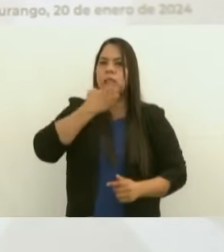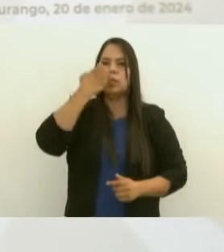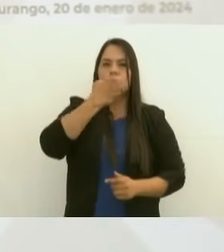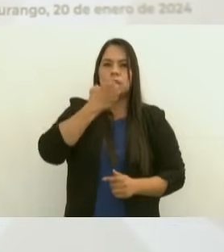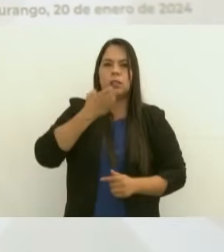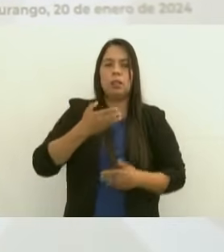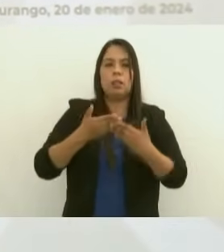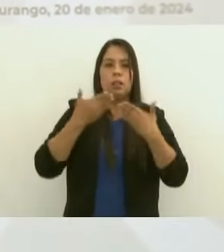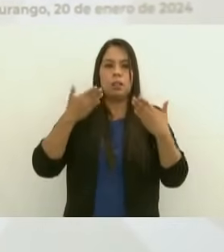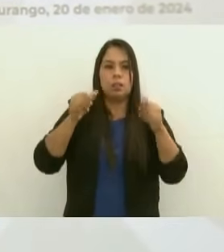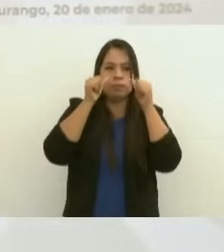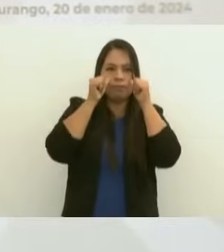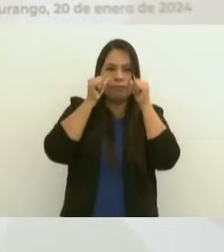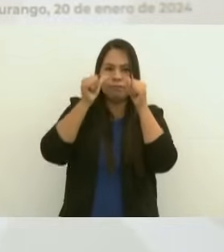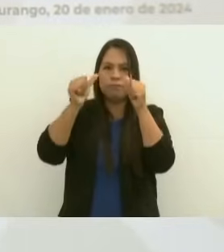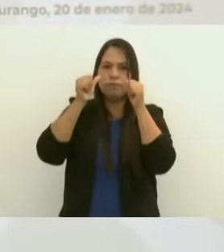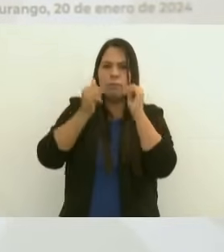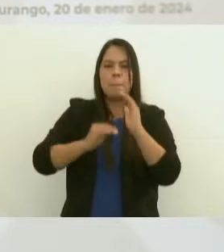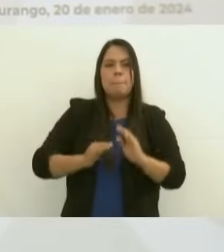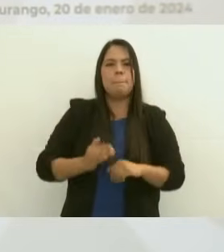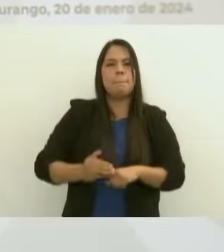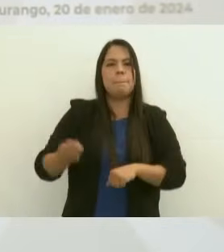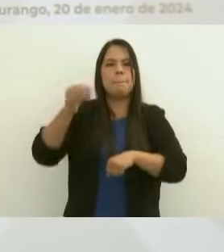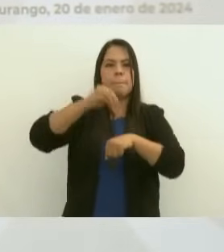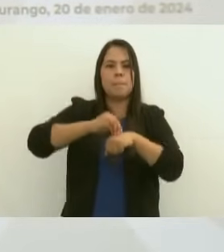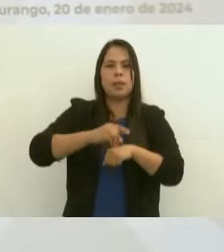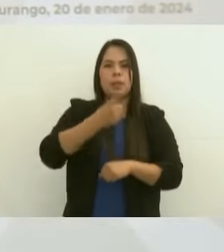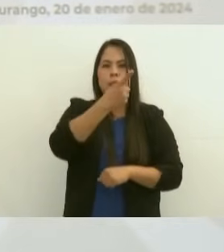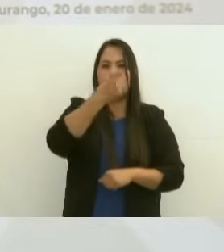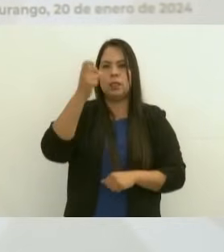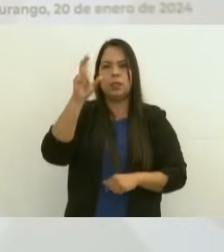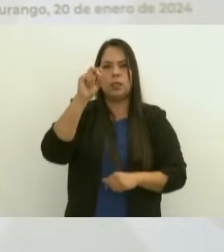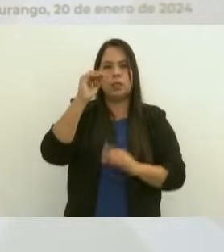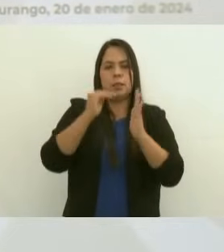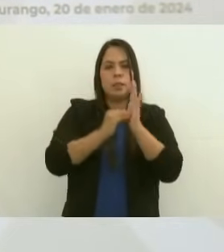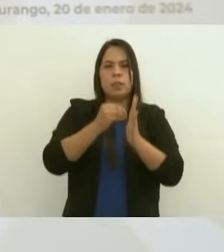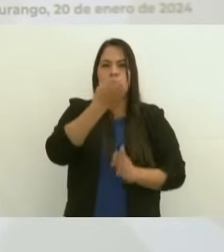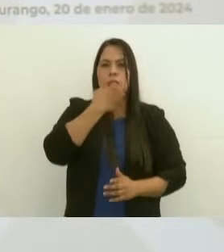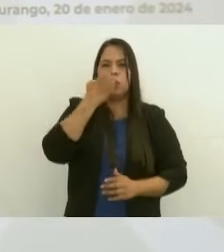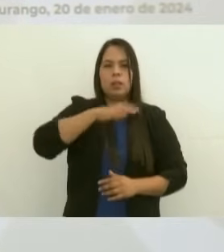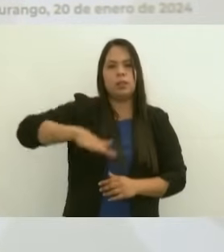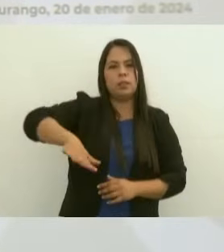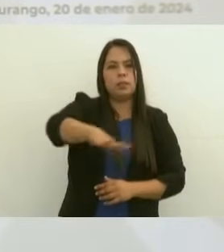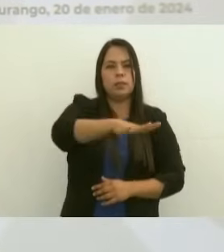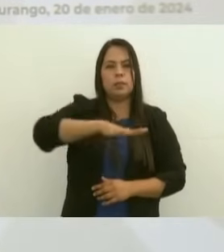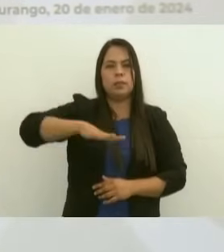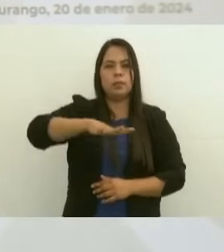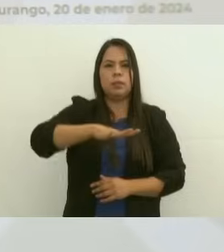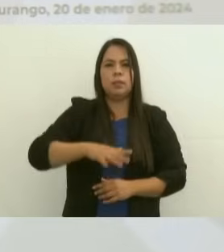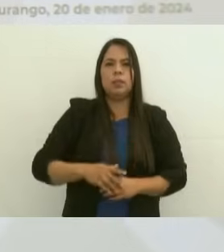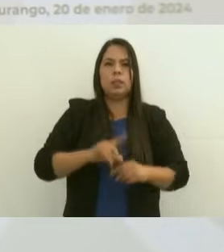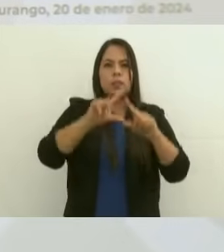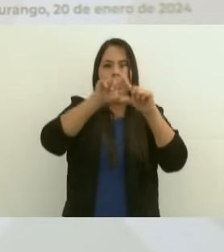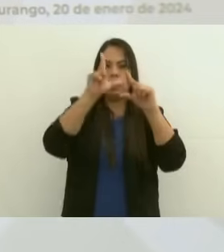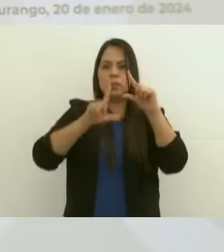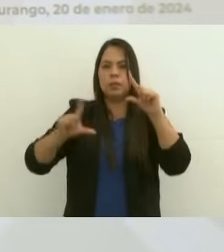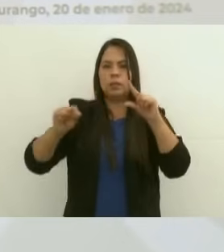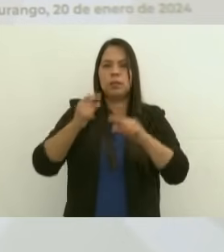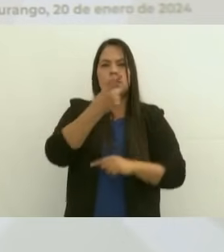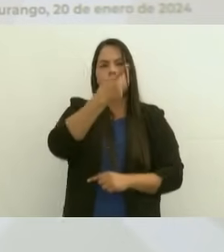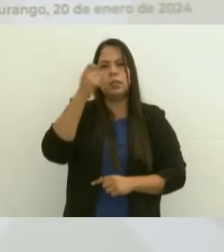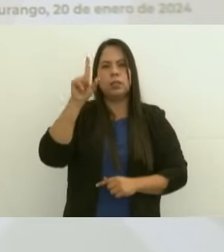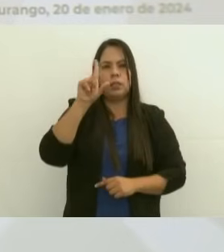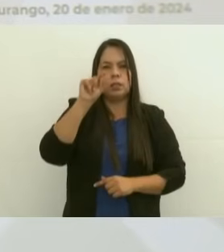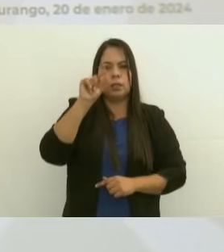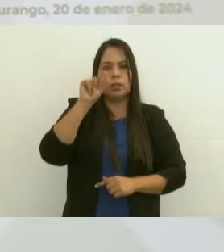atendido ya a más de 132 mil escuelas públicas de educación básica de todo el país, de las 173